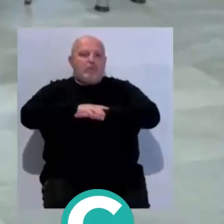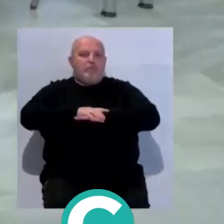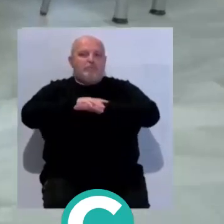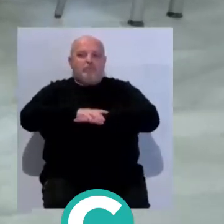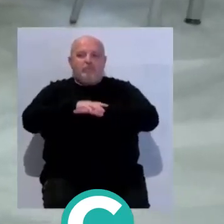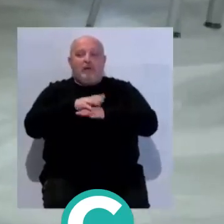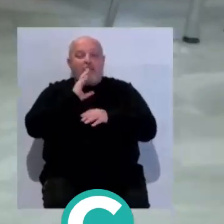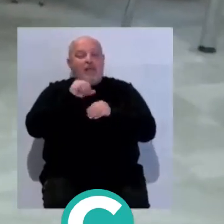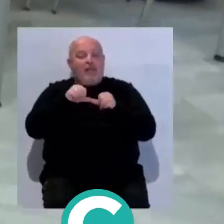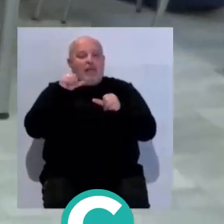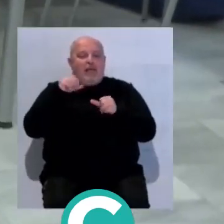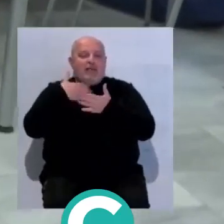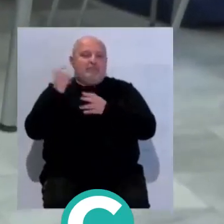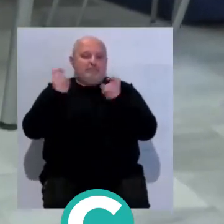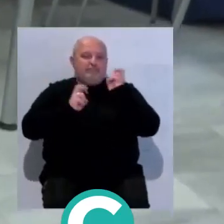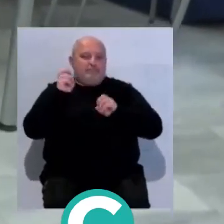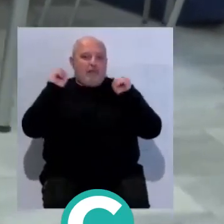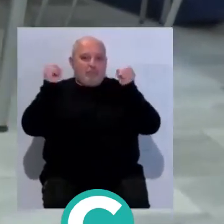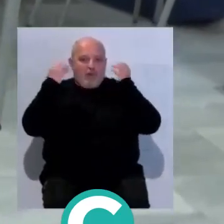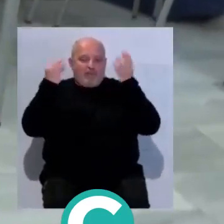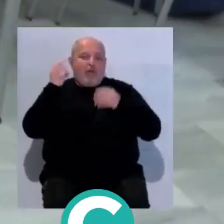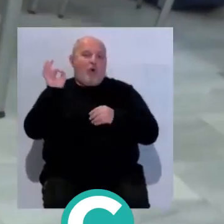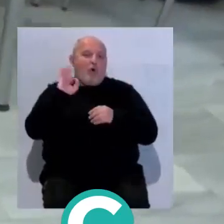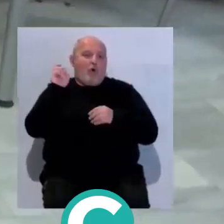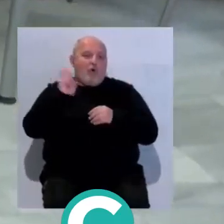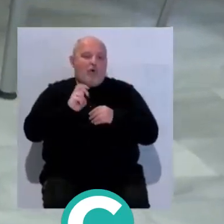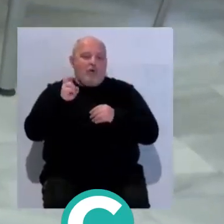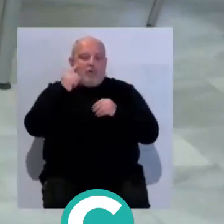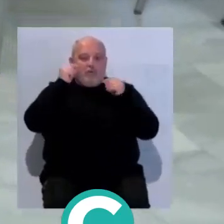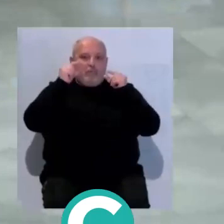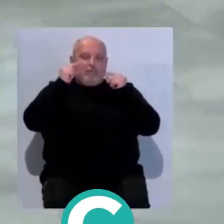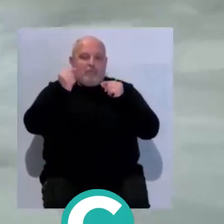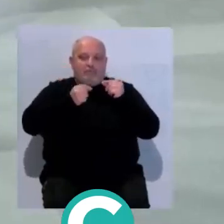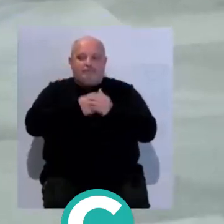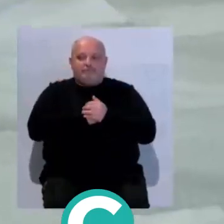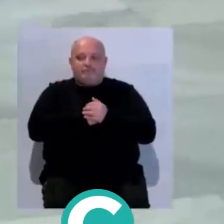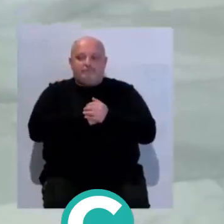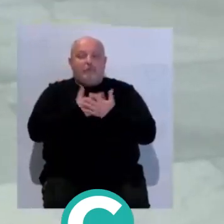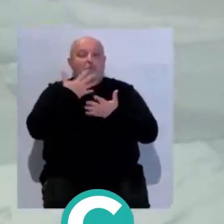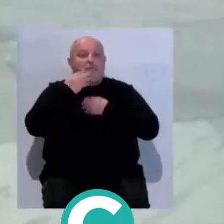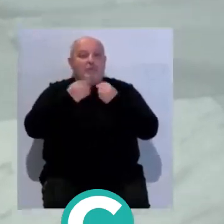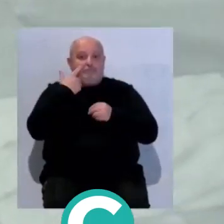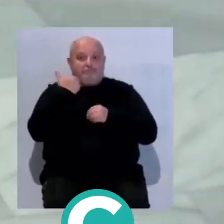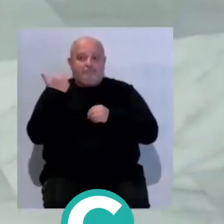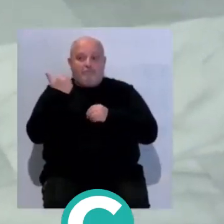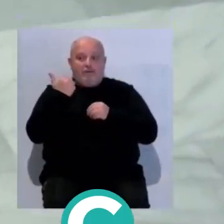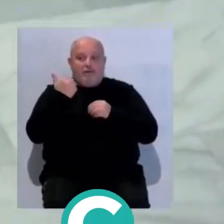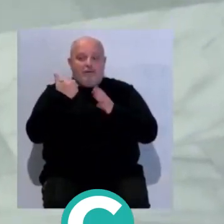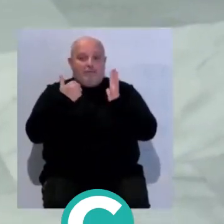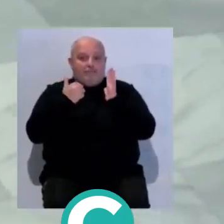previamente hemos pedido ayuda, vinieran los servicios sanitarios o la persona retomara la conciencia. ¿Cómo se hace? Con la